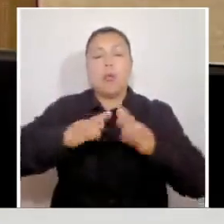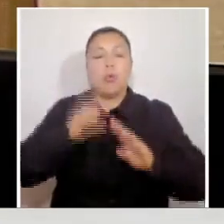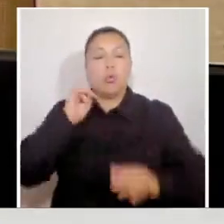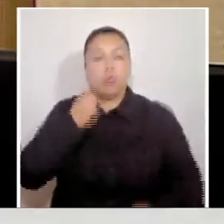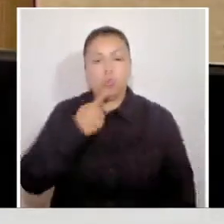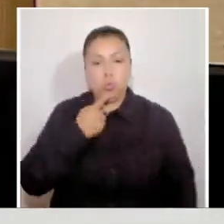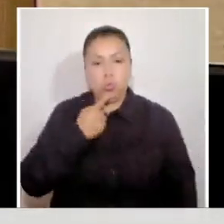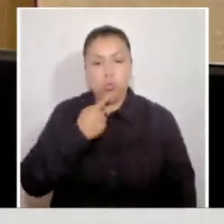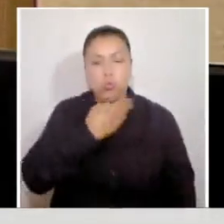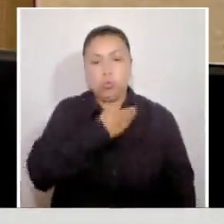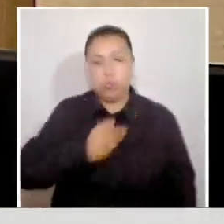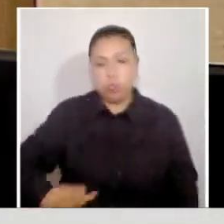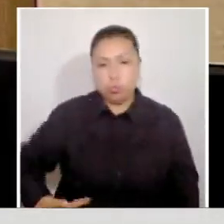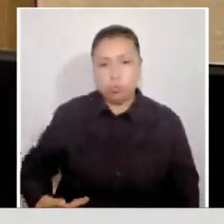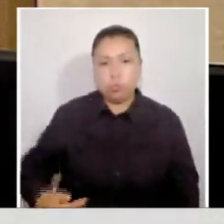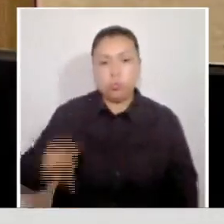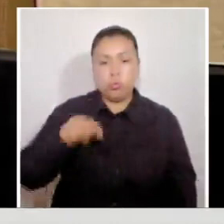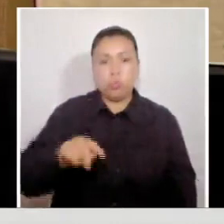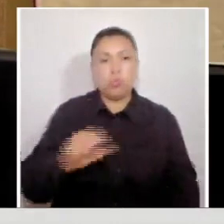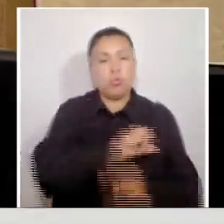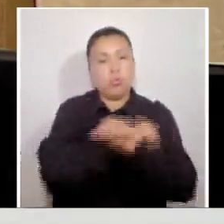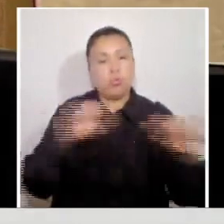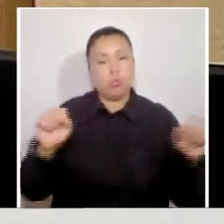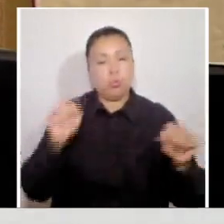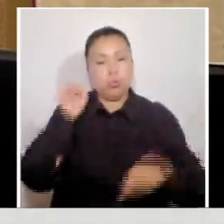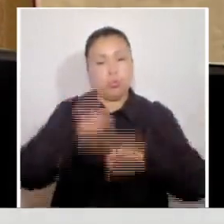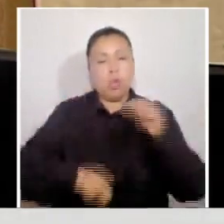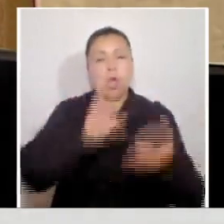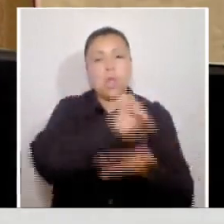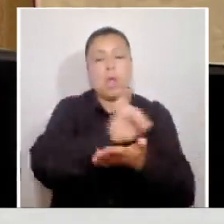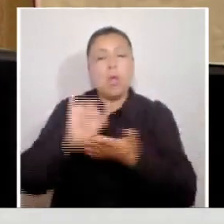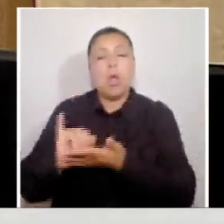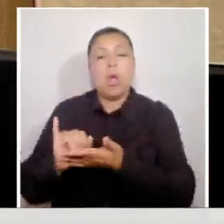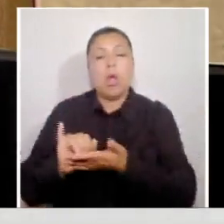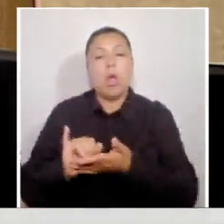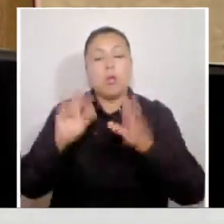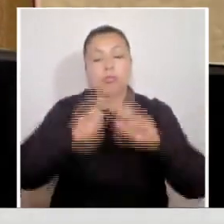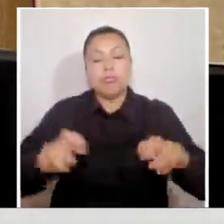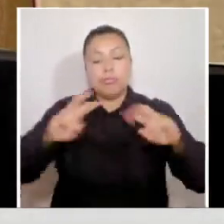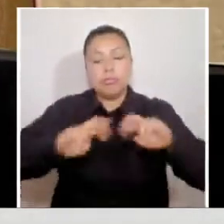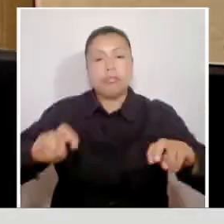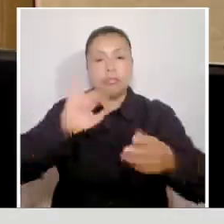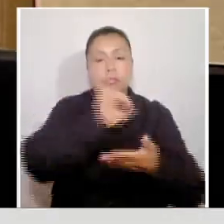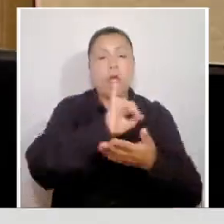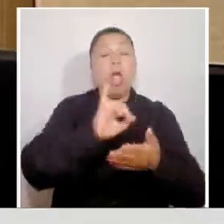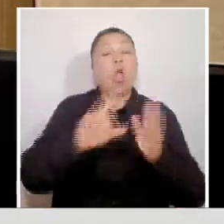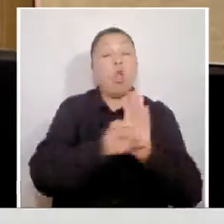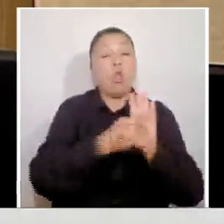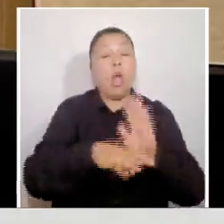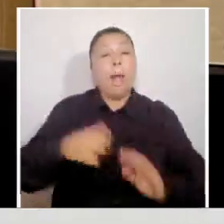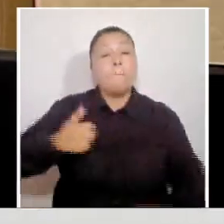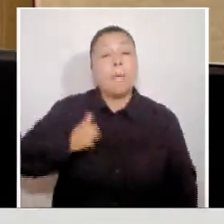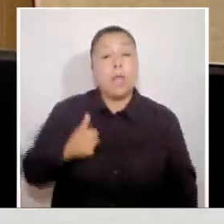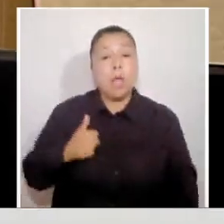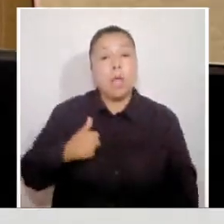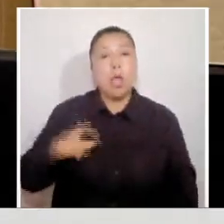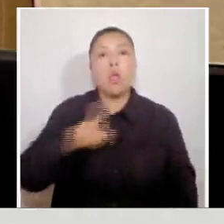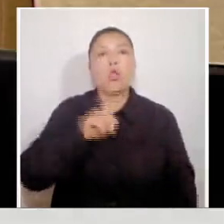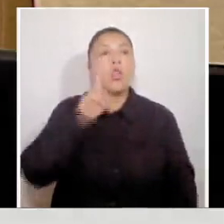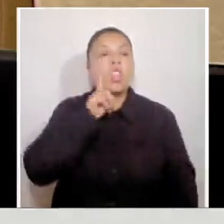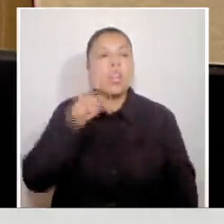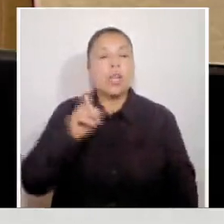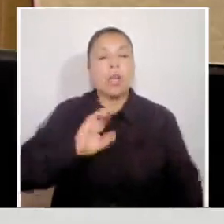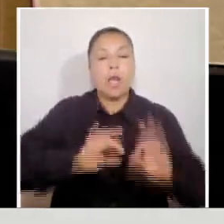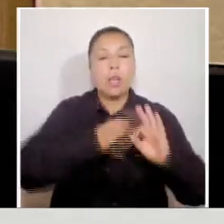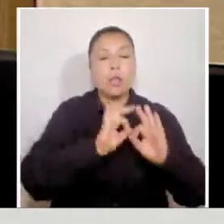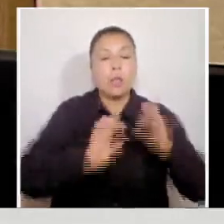presidente es inaceptable que las instituciones encargadas de investigar los delitos en este caso la pdi No cuenten con intérpretes